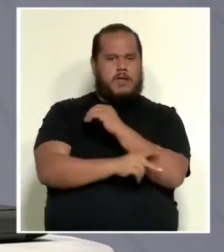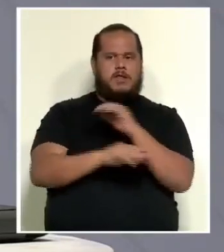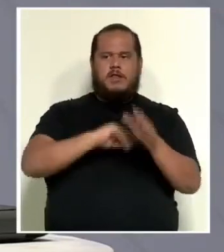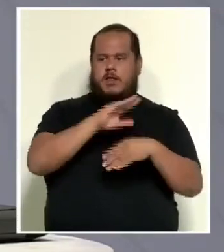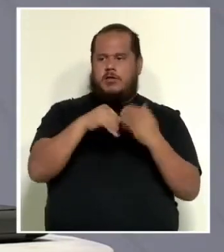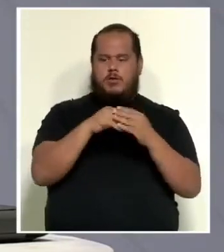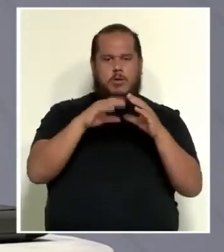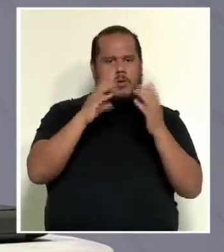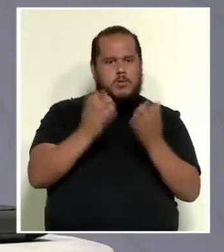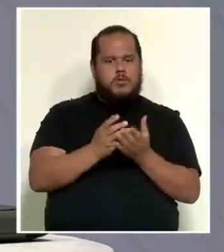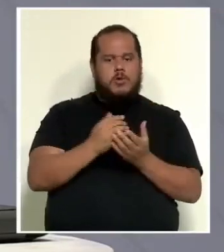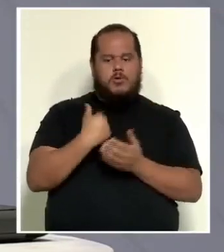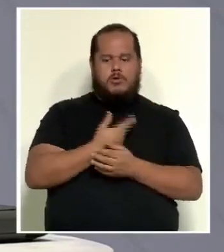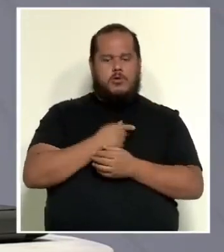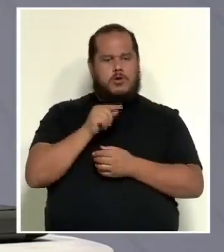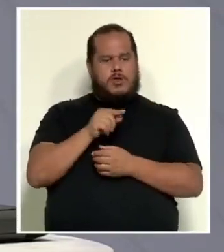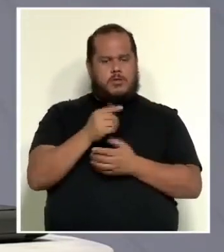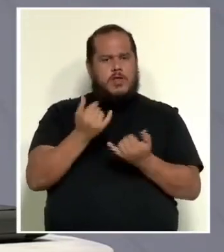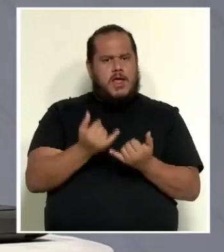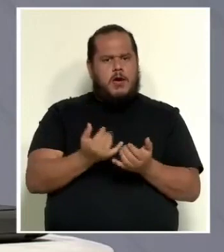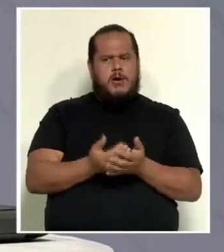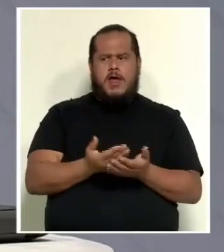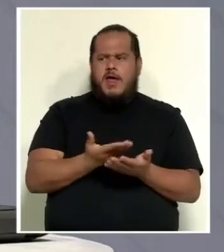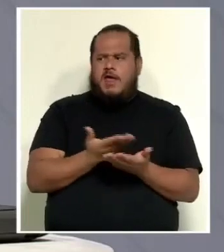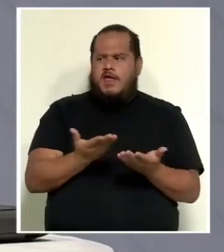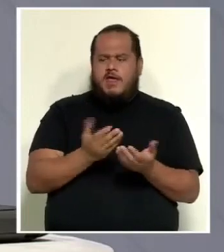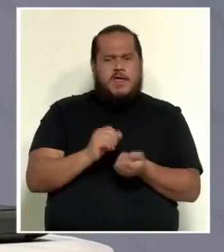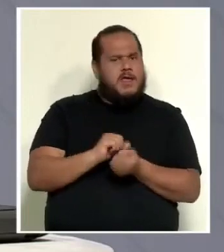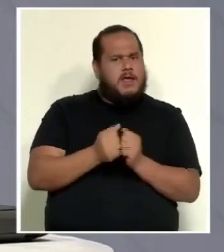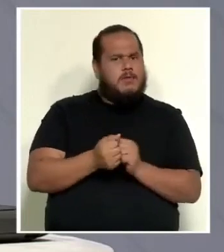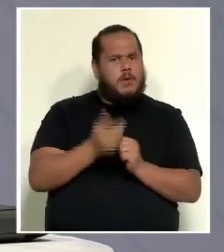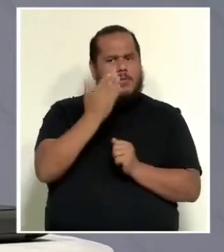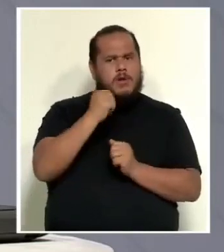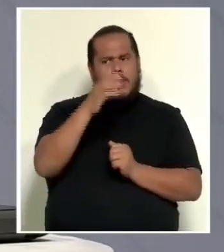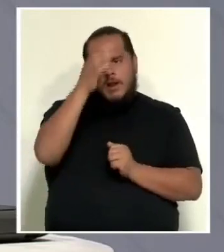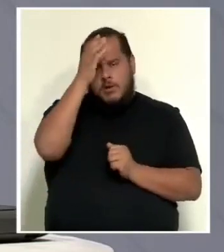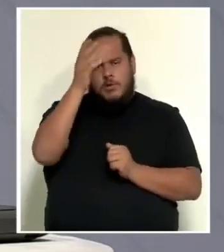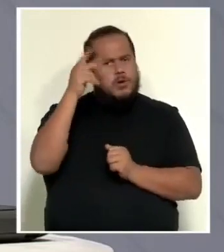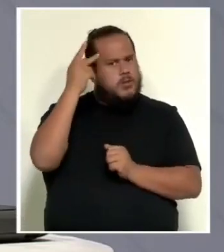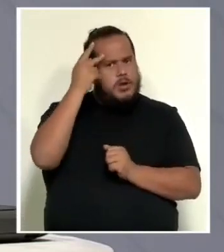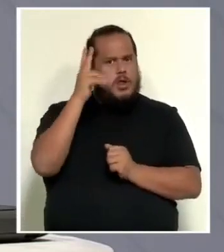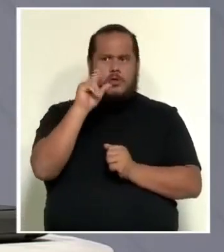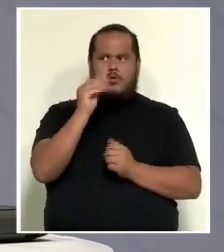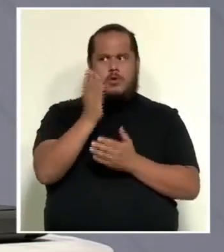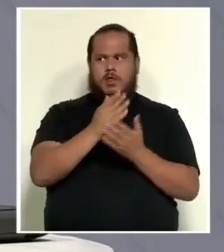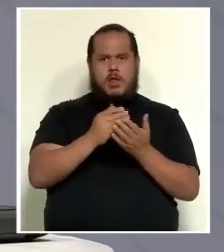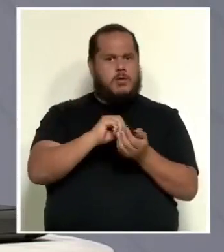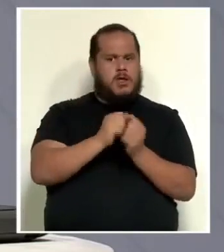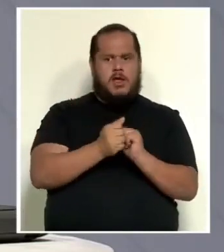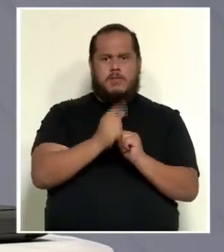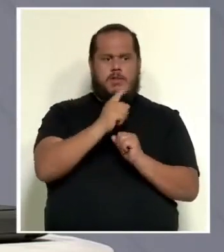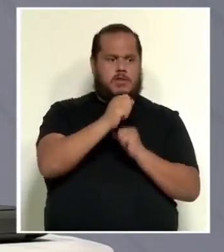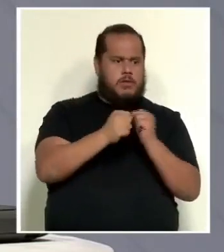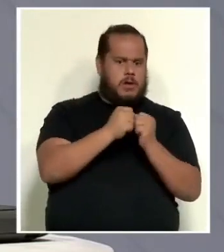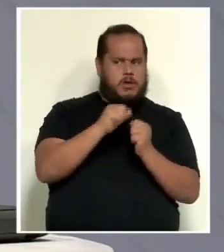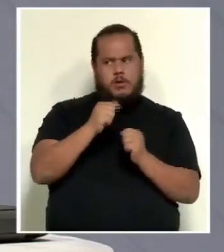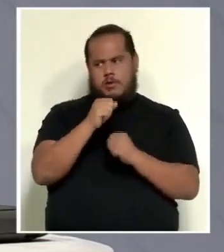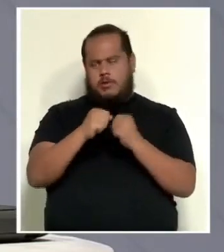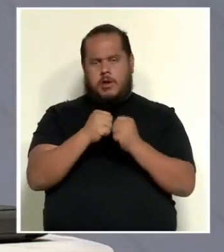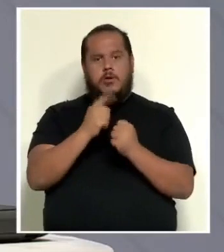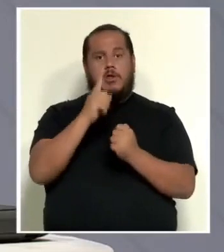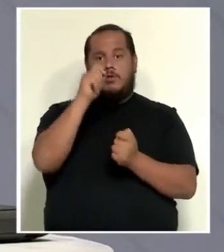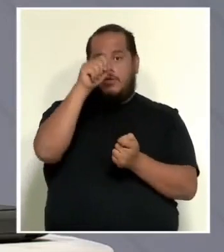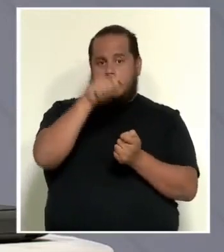mundo? Ahí estamos ahora. ¿Qué fue lo que cambió, considerando que la cultura política no es una cosa que cambia de un año al otro y es uno de los